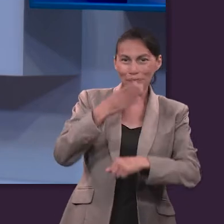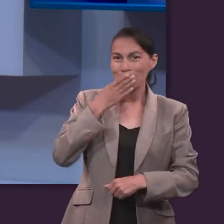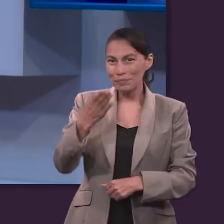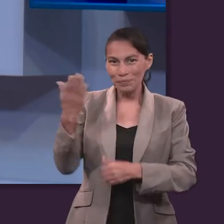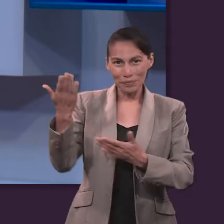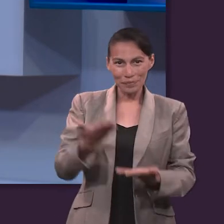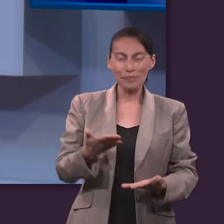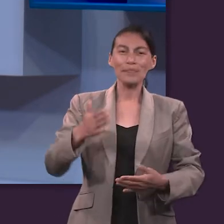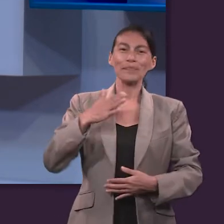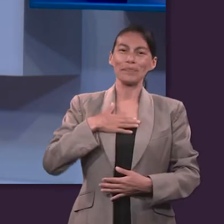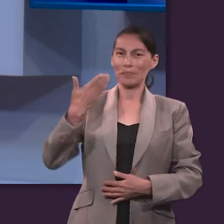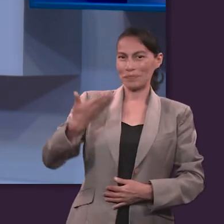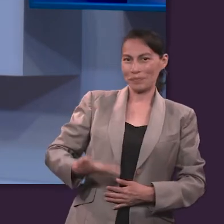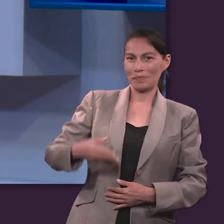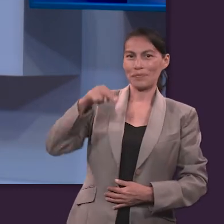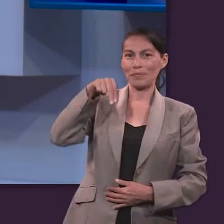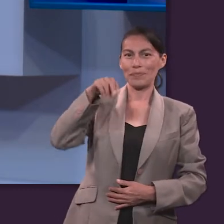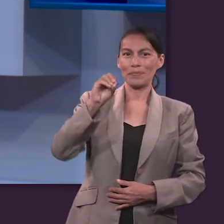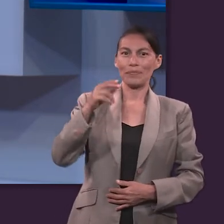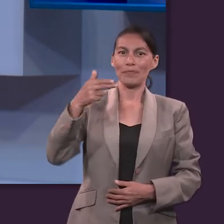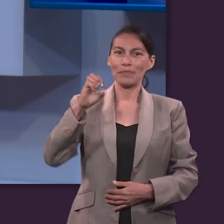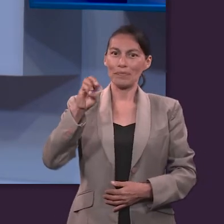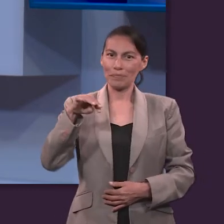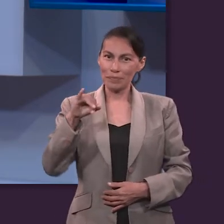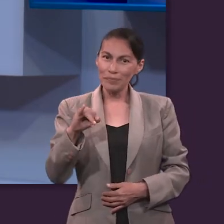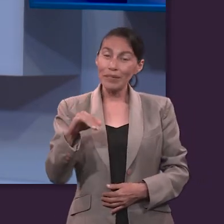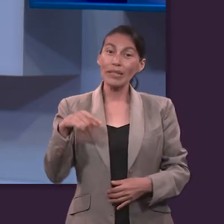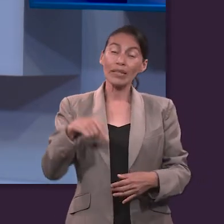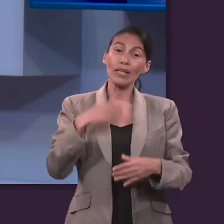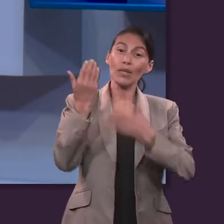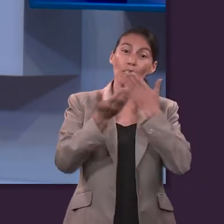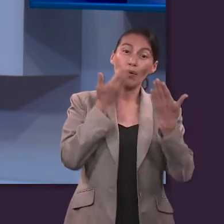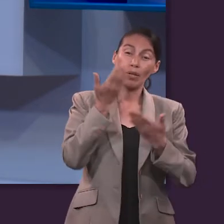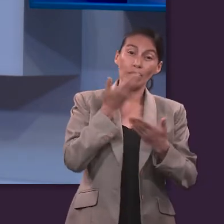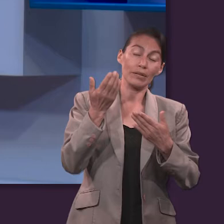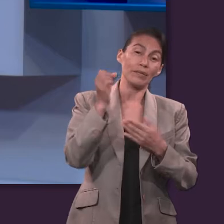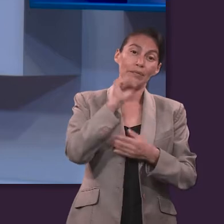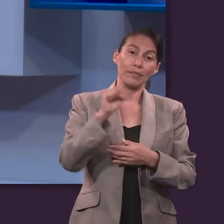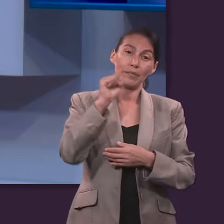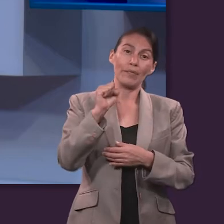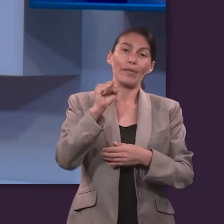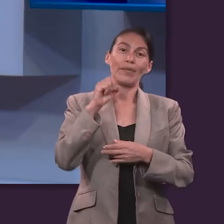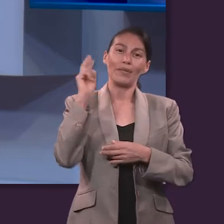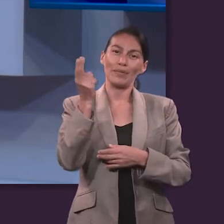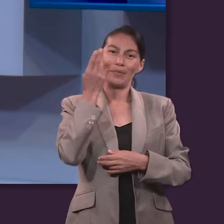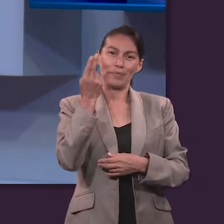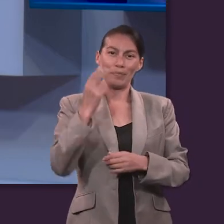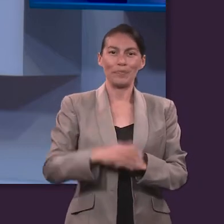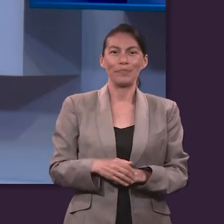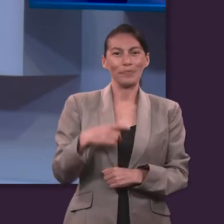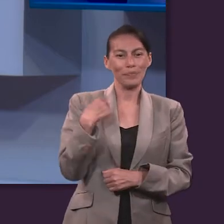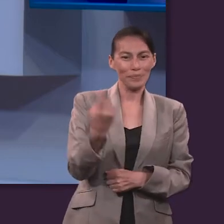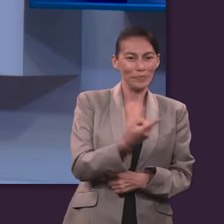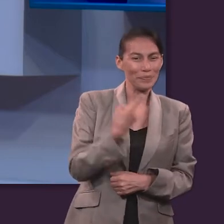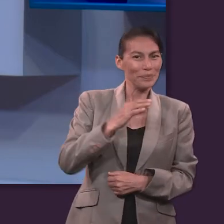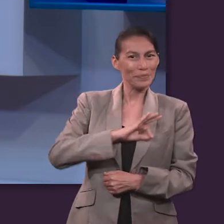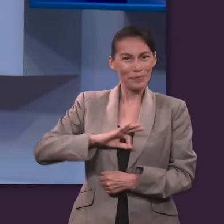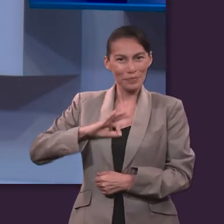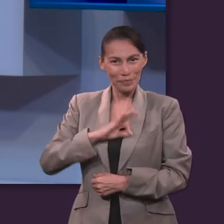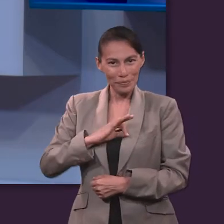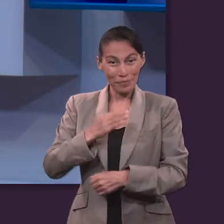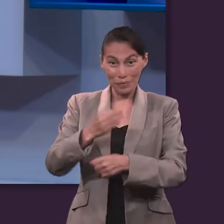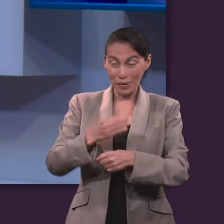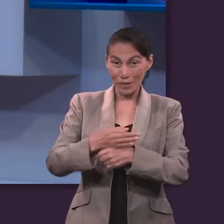Bienvenidos amigos, yo soy Noemí y esto es Escuela Sabática Universitaria. Estamos felices de que ahora mismo